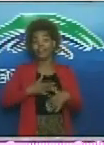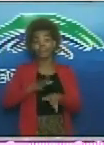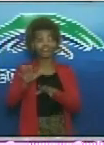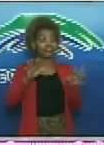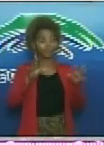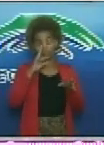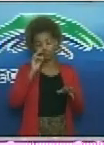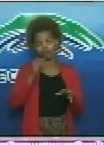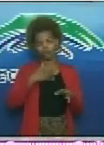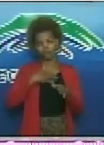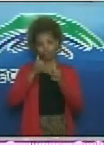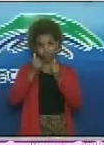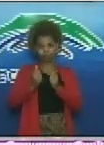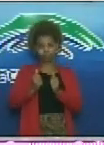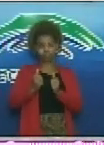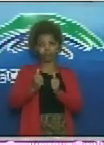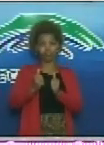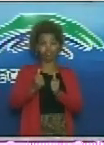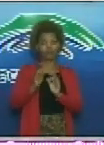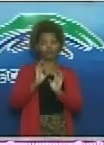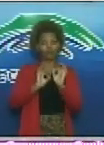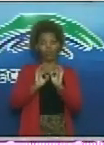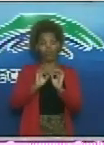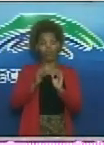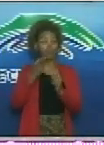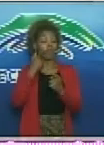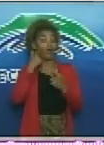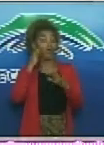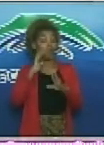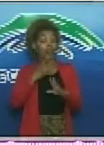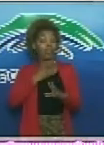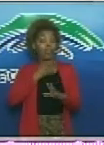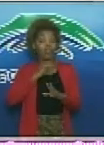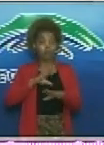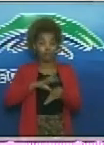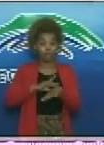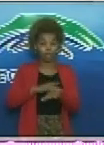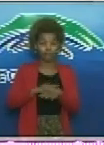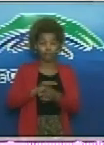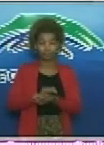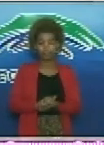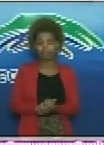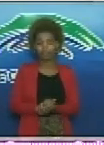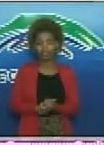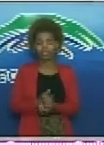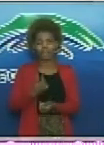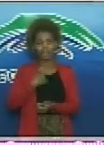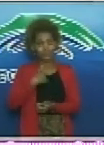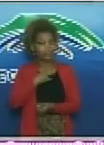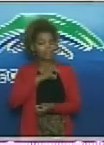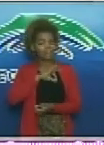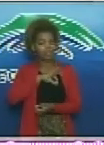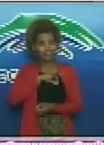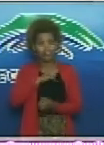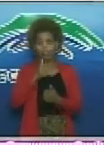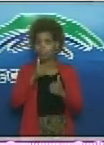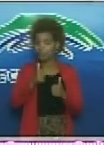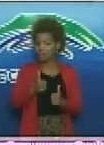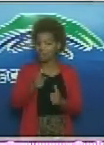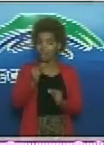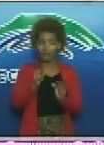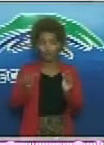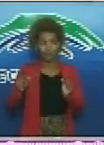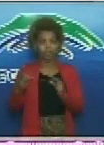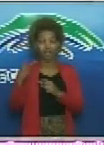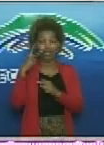sentido bien gracias al apoyo de mis compañeros, del personal que tenemos pendiente de todas nuestras situaciones, que han viabilizado todas